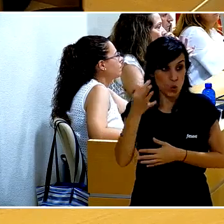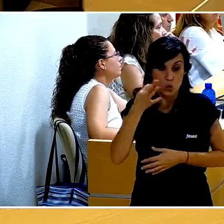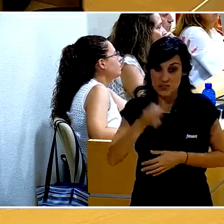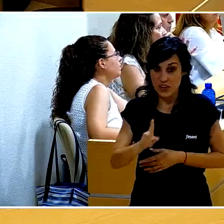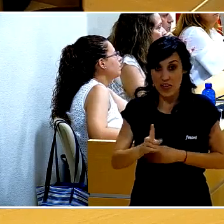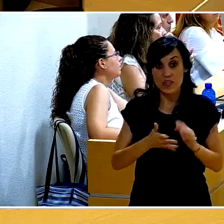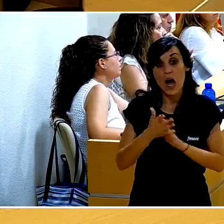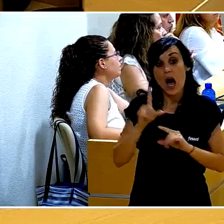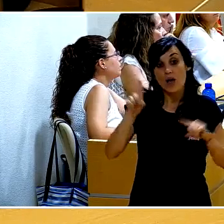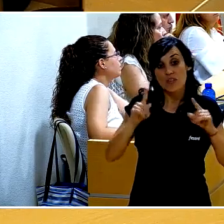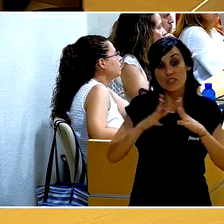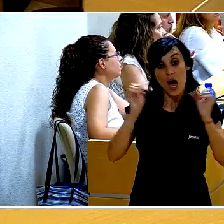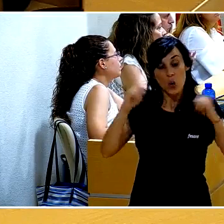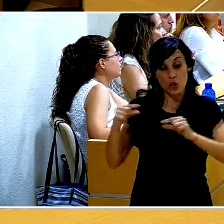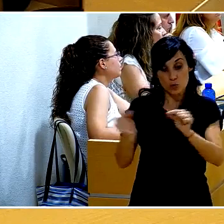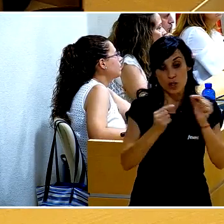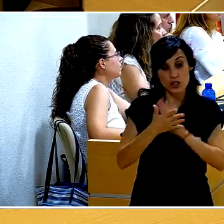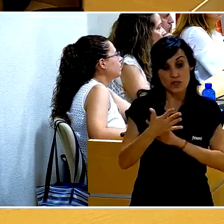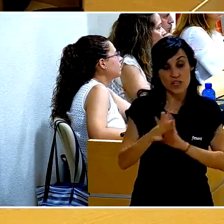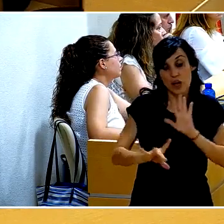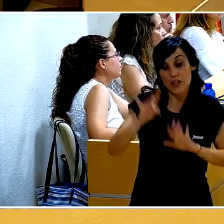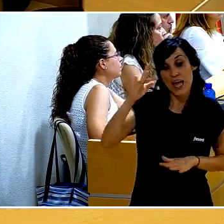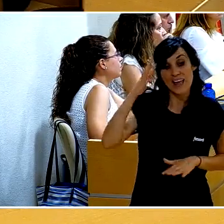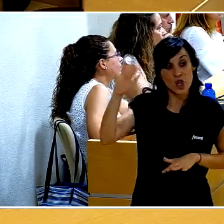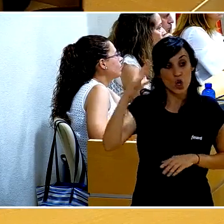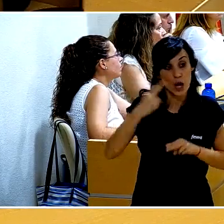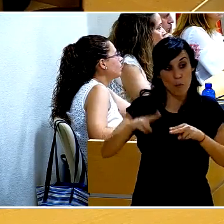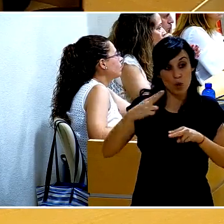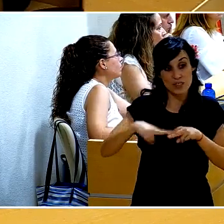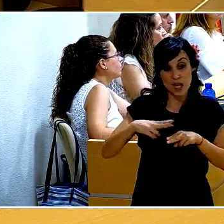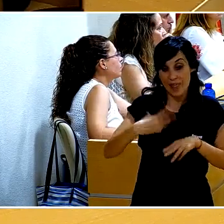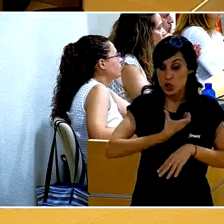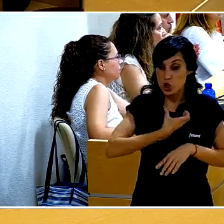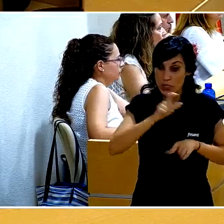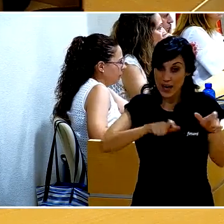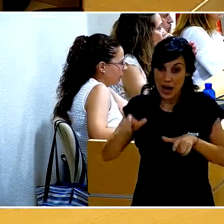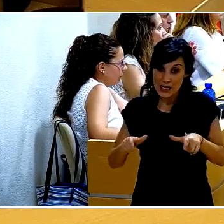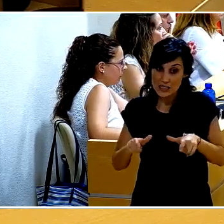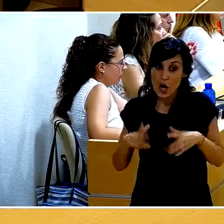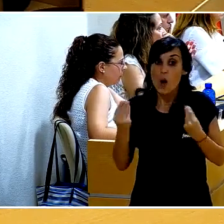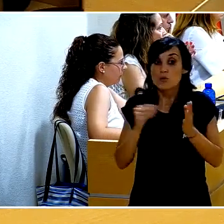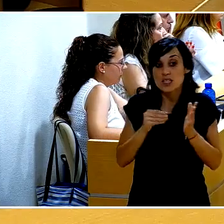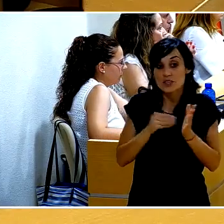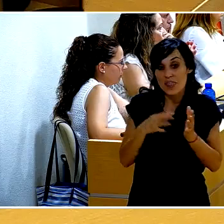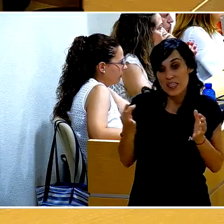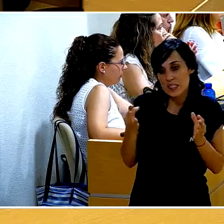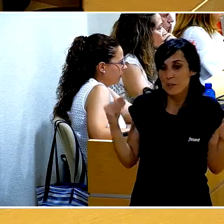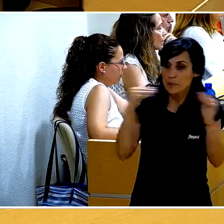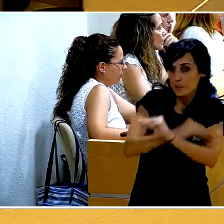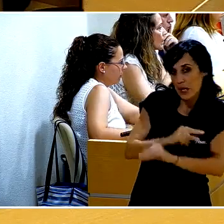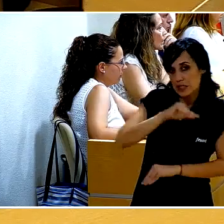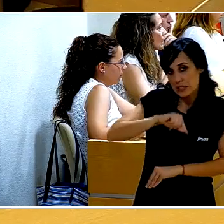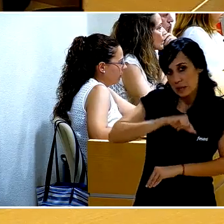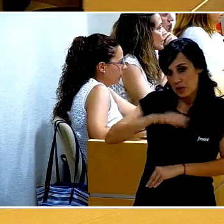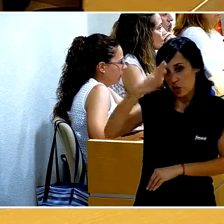acuerdos plenarios se adoptan en función de las ideologías políticas de los concejales y muchas veces son contrarios al sentir de